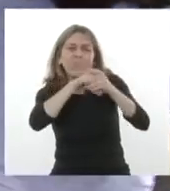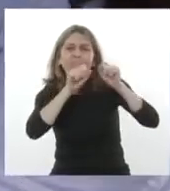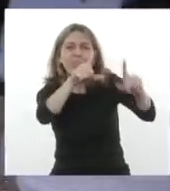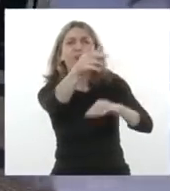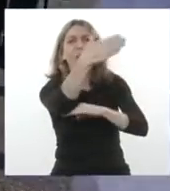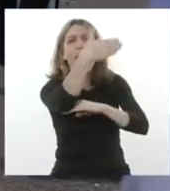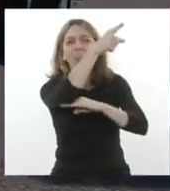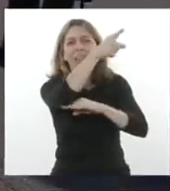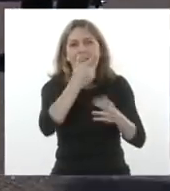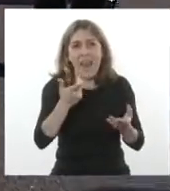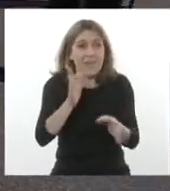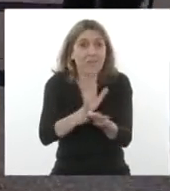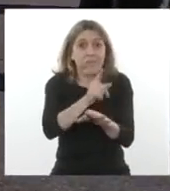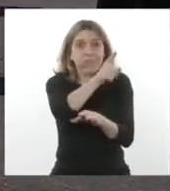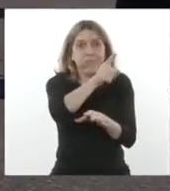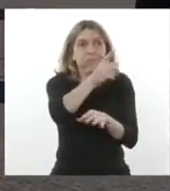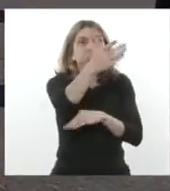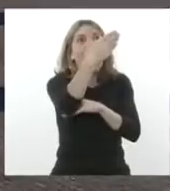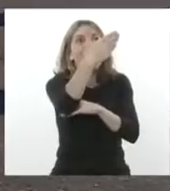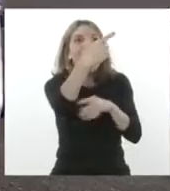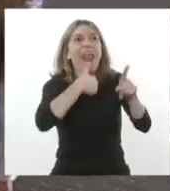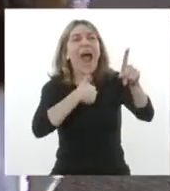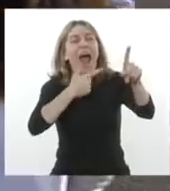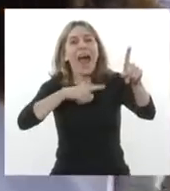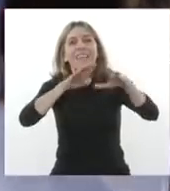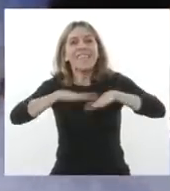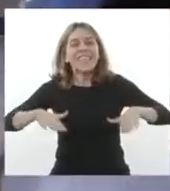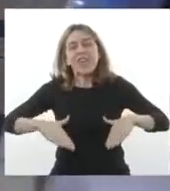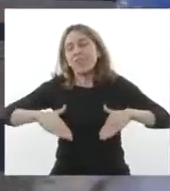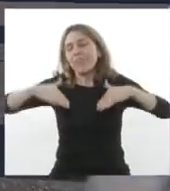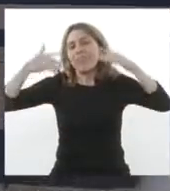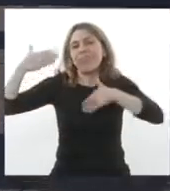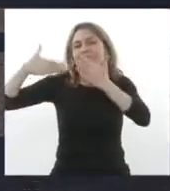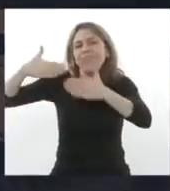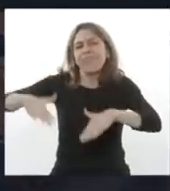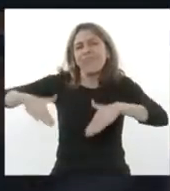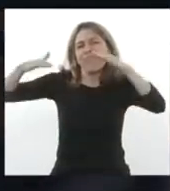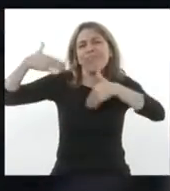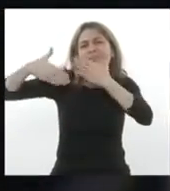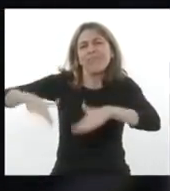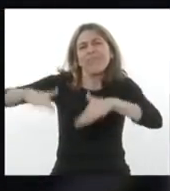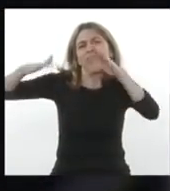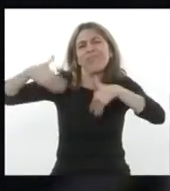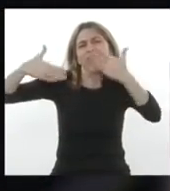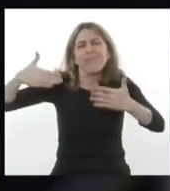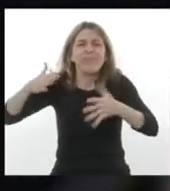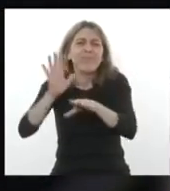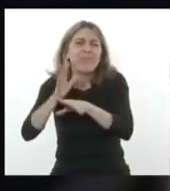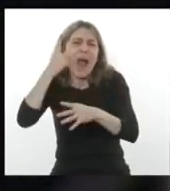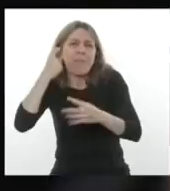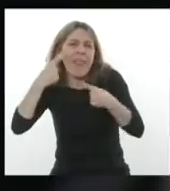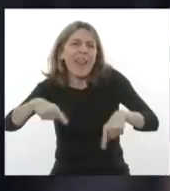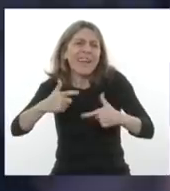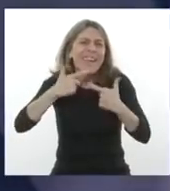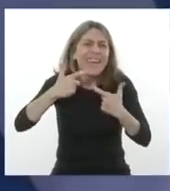Tiene la alegría de los niños y las niñas, las ganas de crecer y aprender de los niños y las niñas de la Argentina.